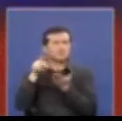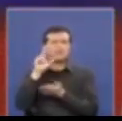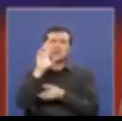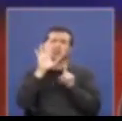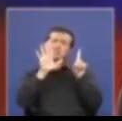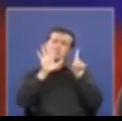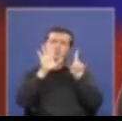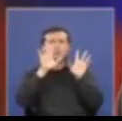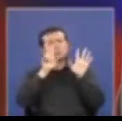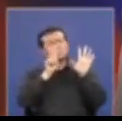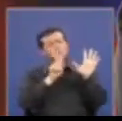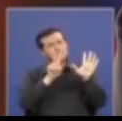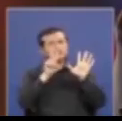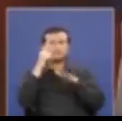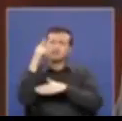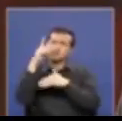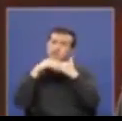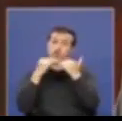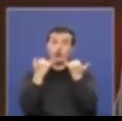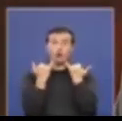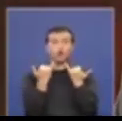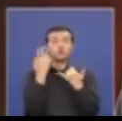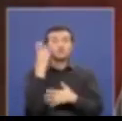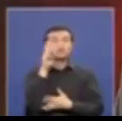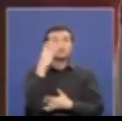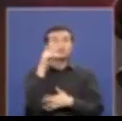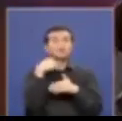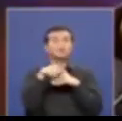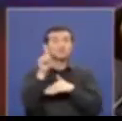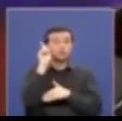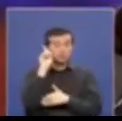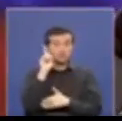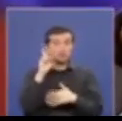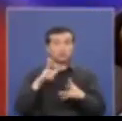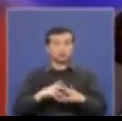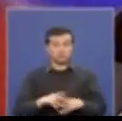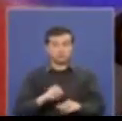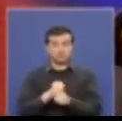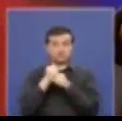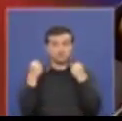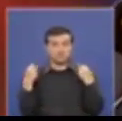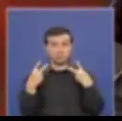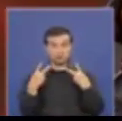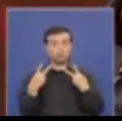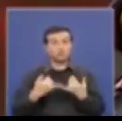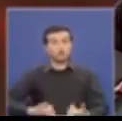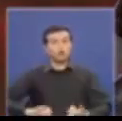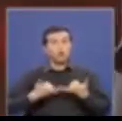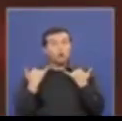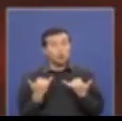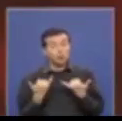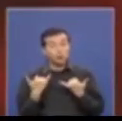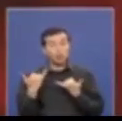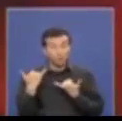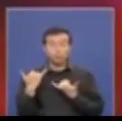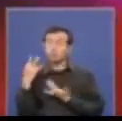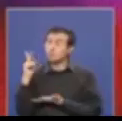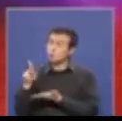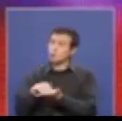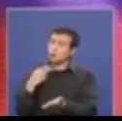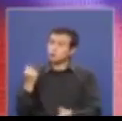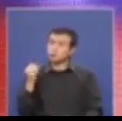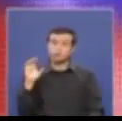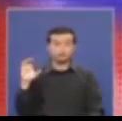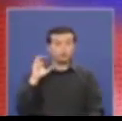7 millones de dólares, ahora cuestan 16 millones, que el seguro nos reponía el valor actual del